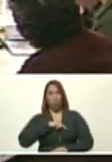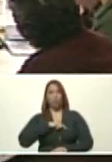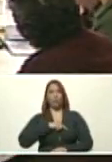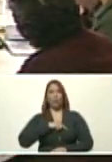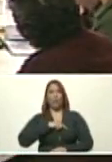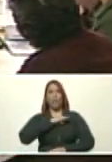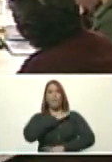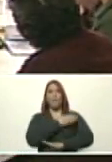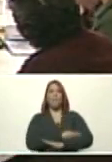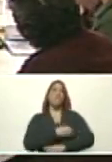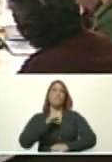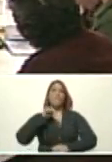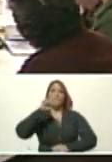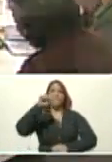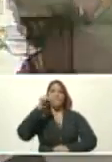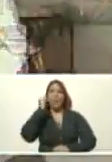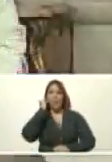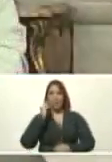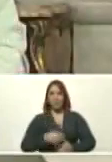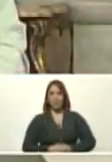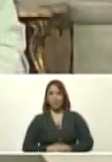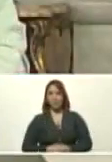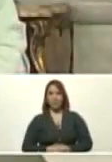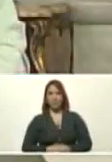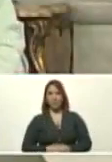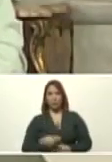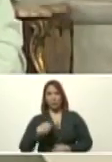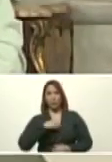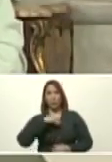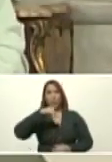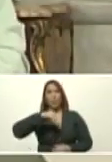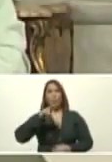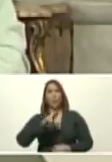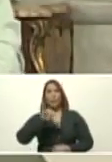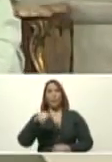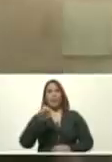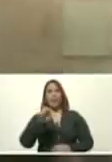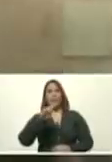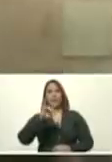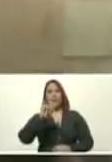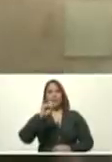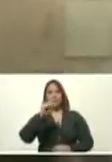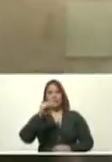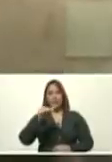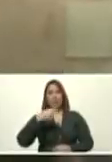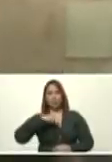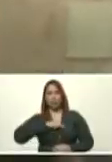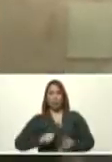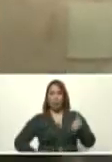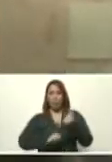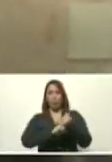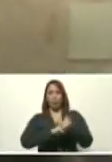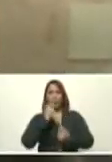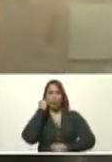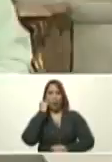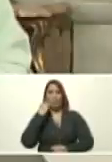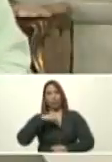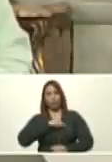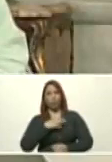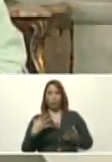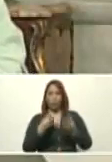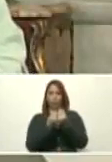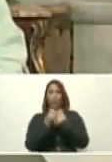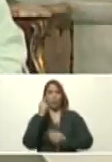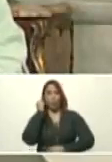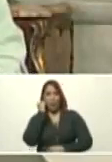Feministas. Un nuevo concepto, Silvia. Somos mujeristas, estamos a favor de las mujeres, estamos con las mujeres y vamos en todas